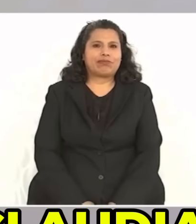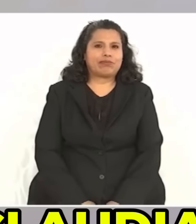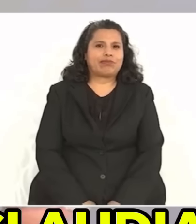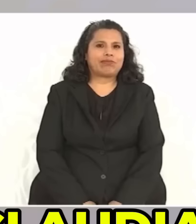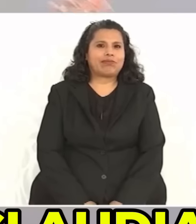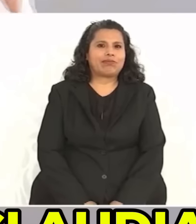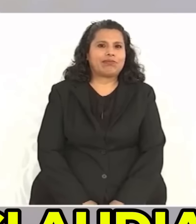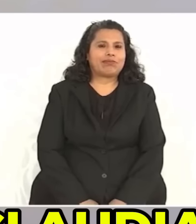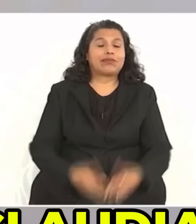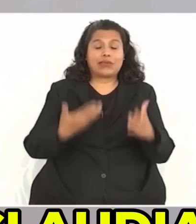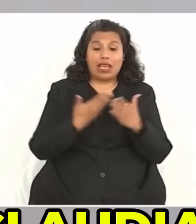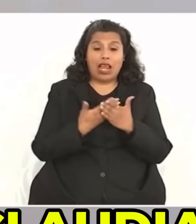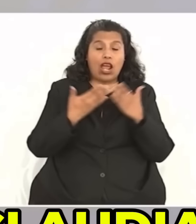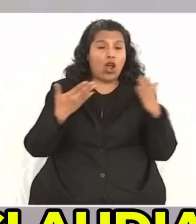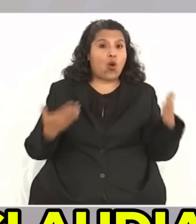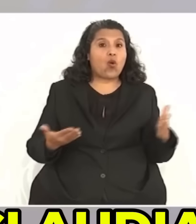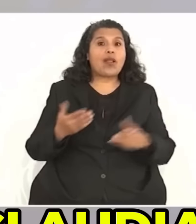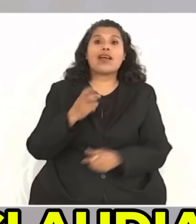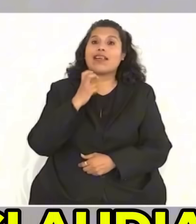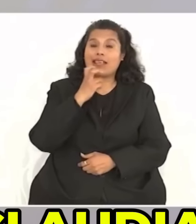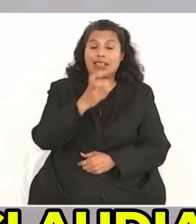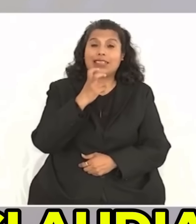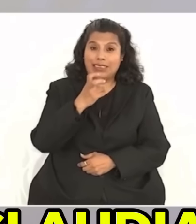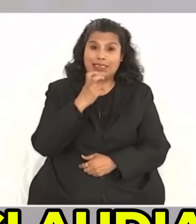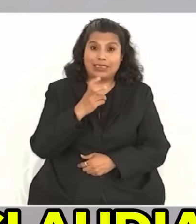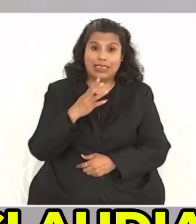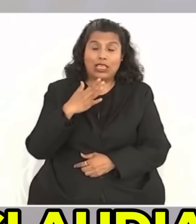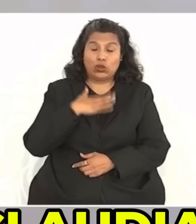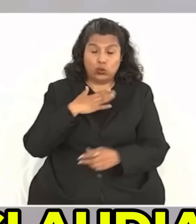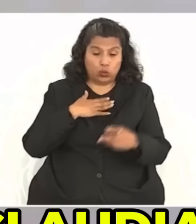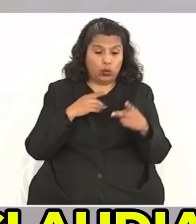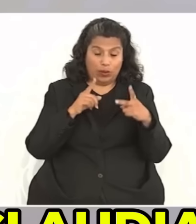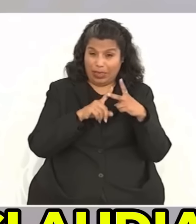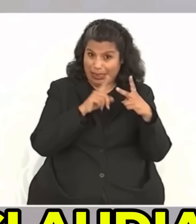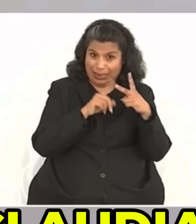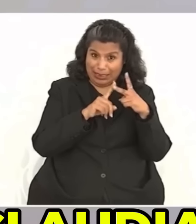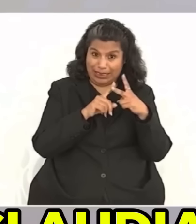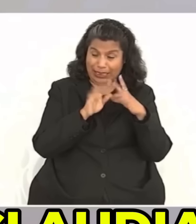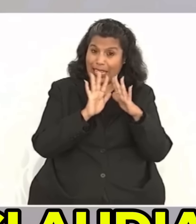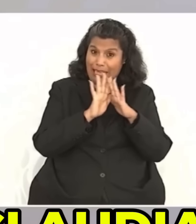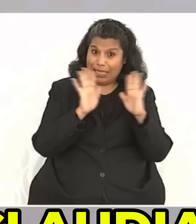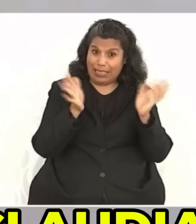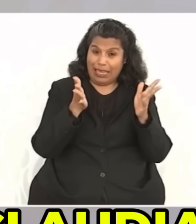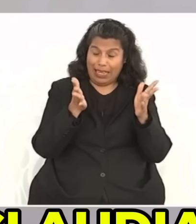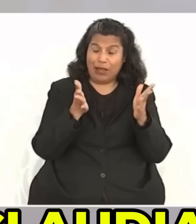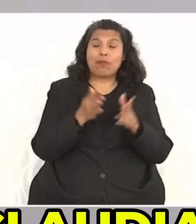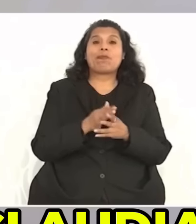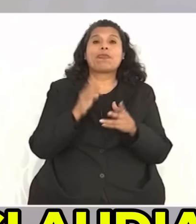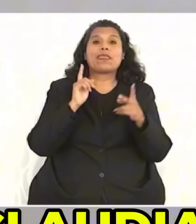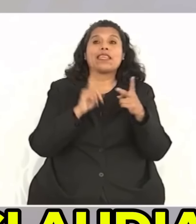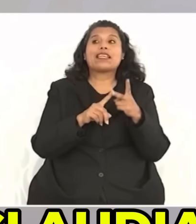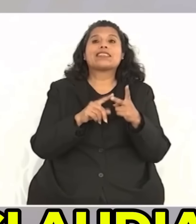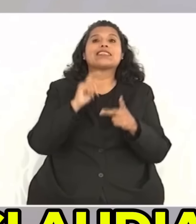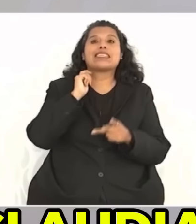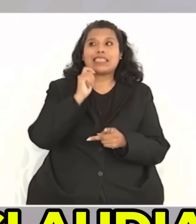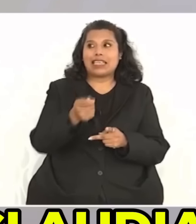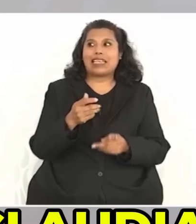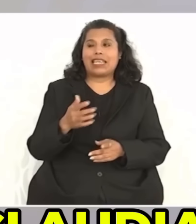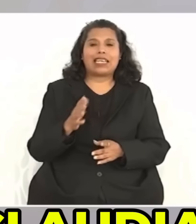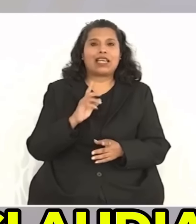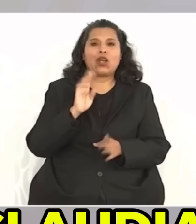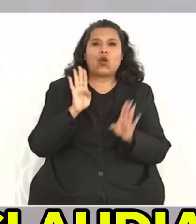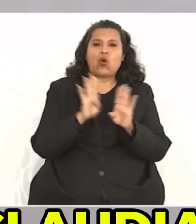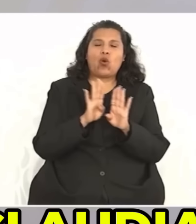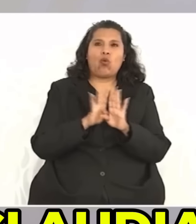Y ahora empiezo por este segundo. No saben la fuerza que